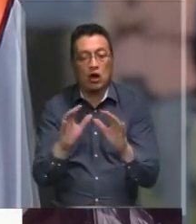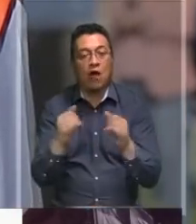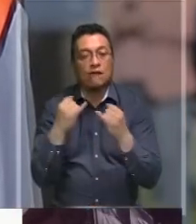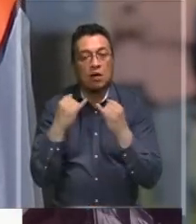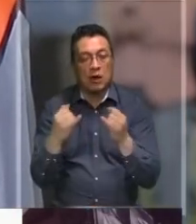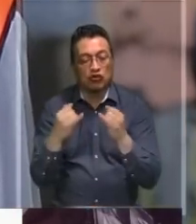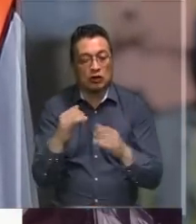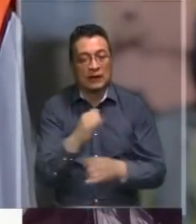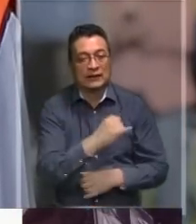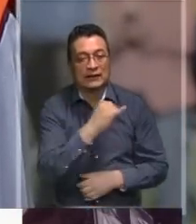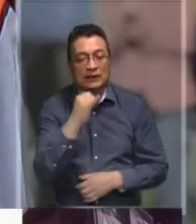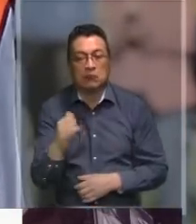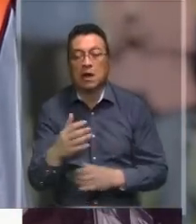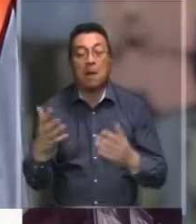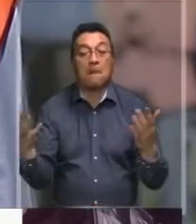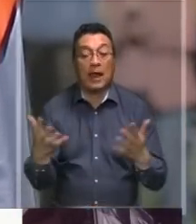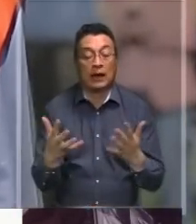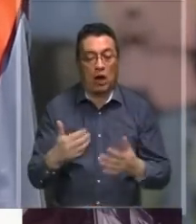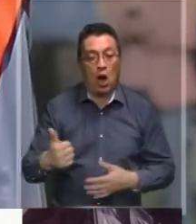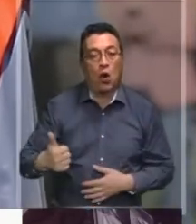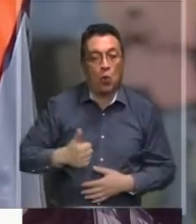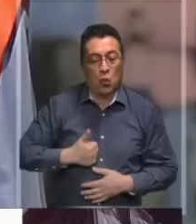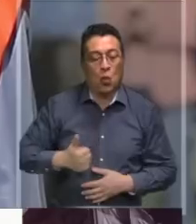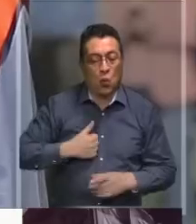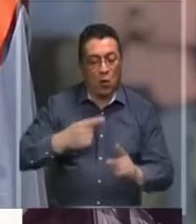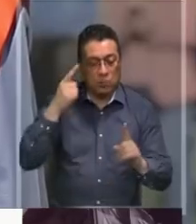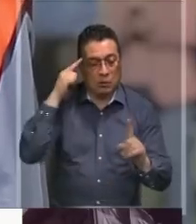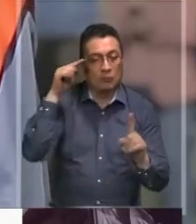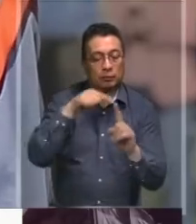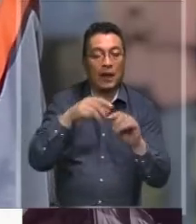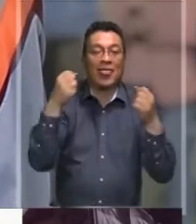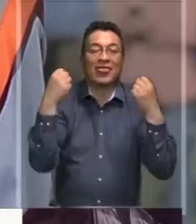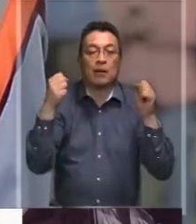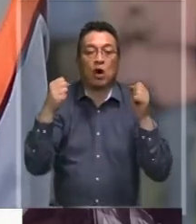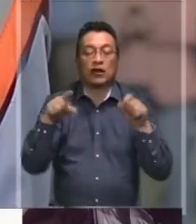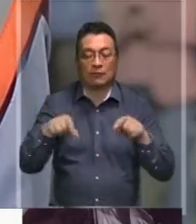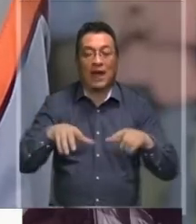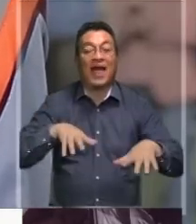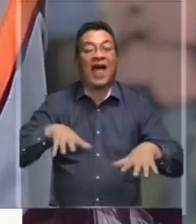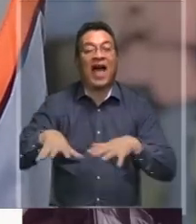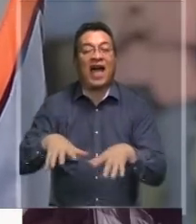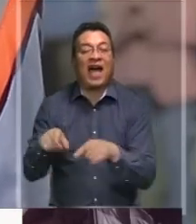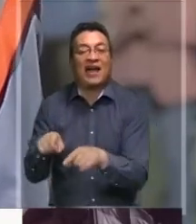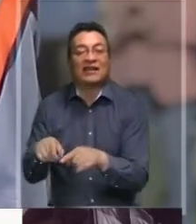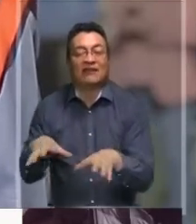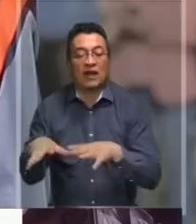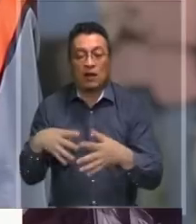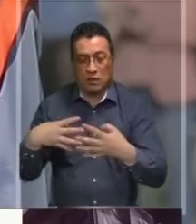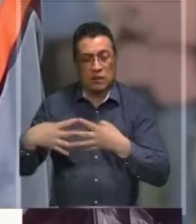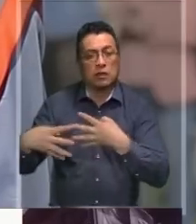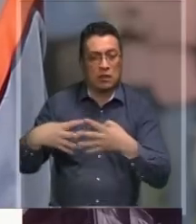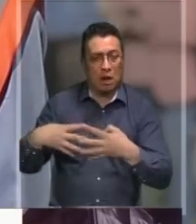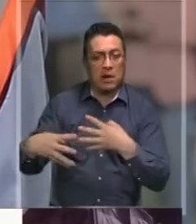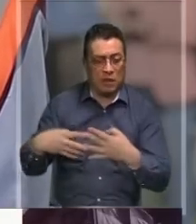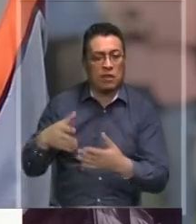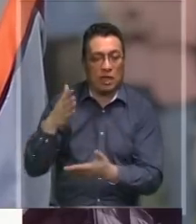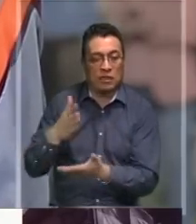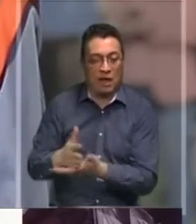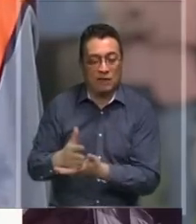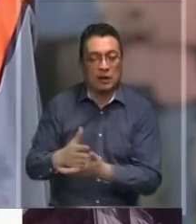permanente para que efectivamente cumpla además el propósito del deporte, que es ser una actividad transparente, una